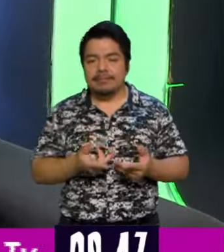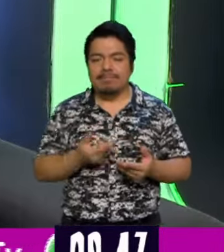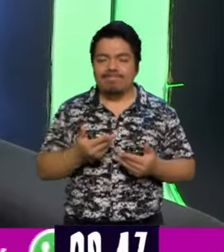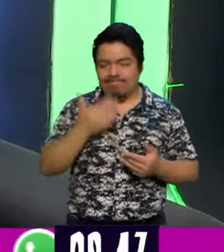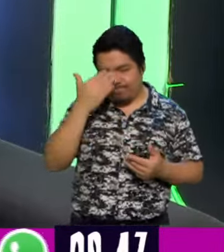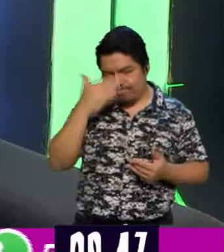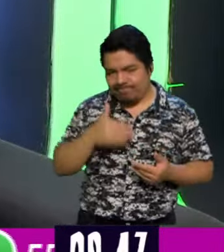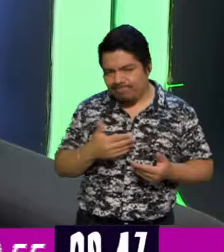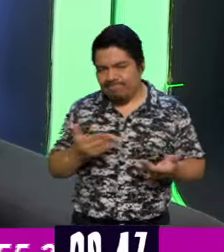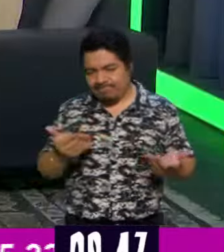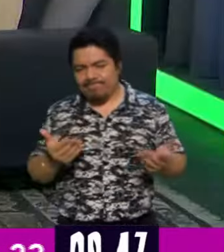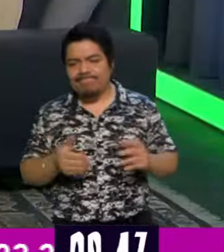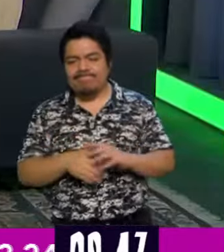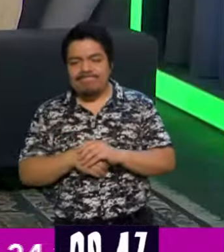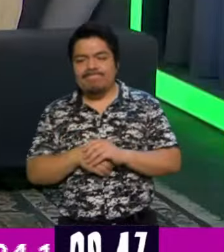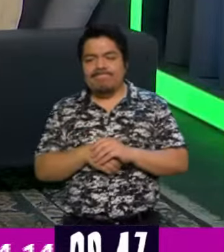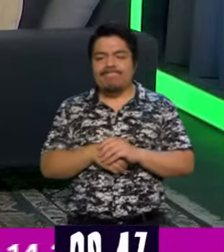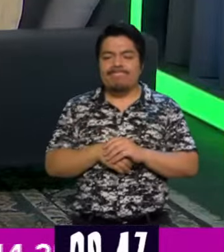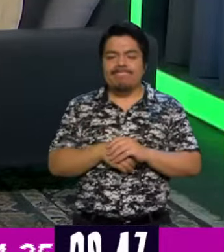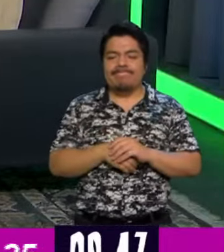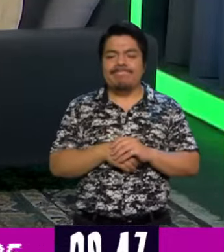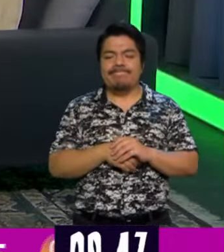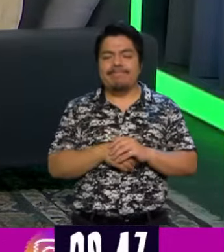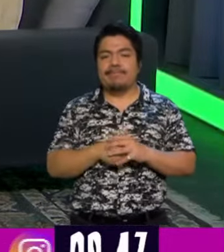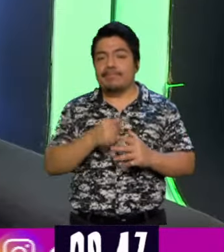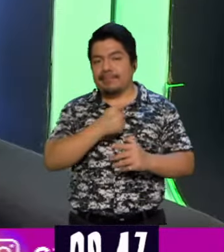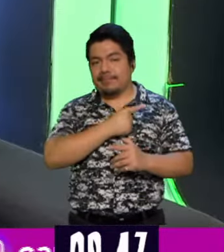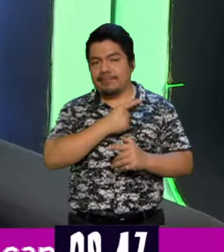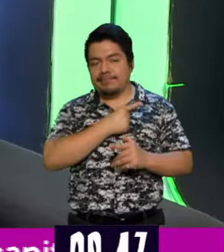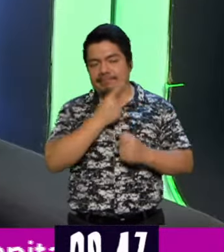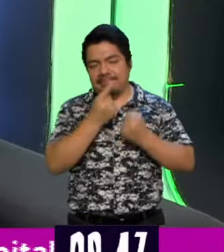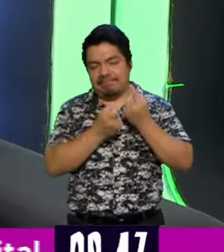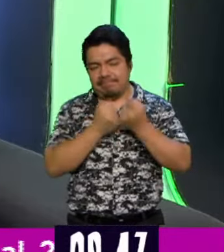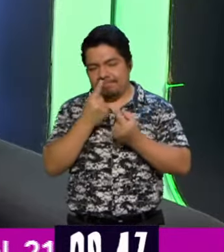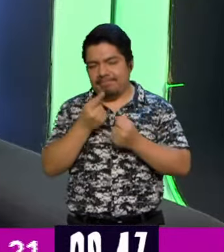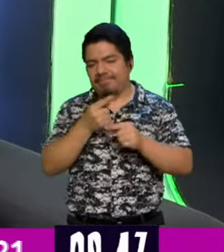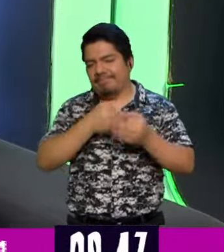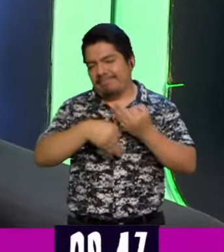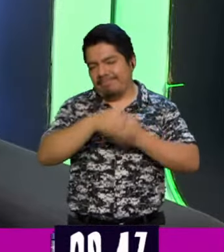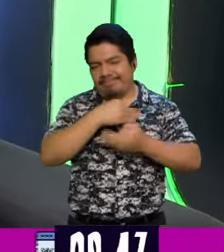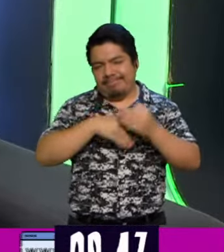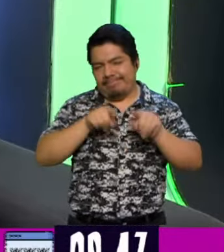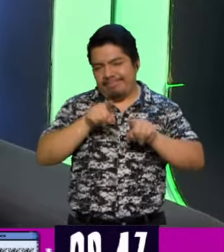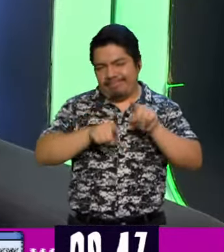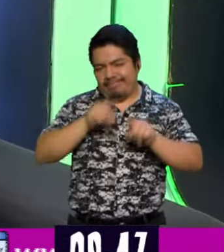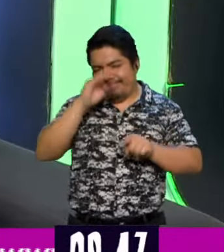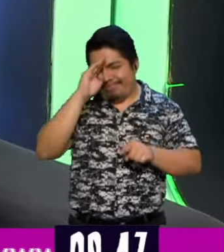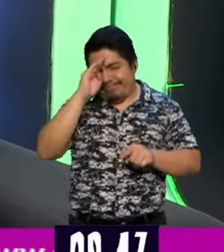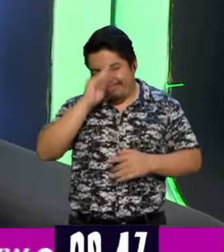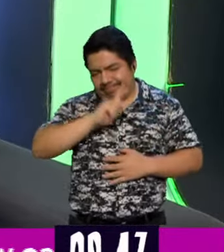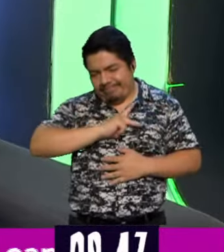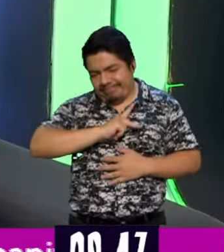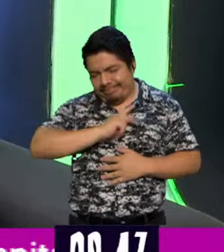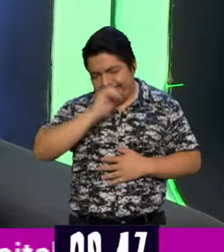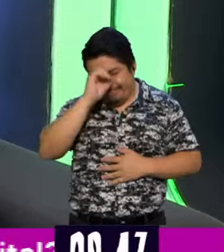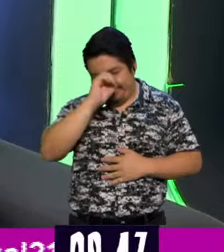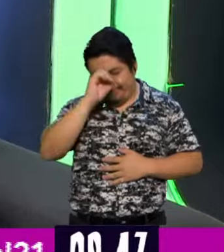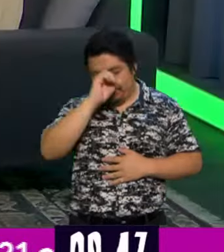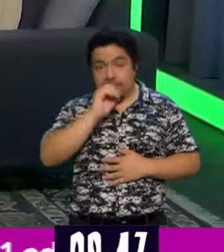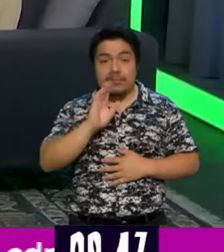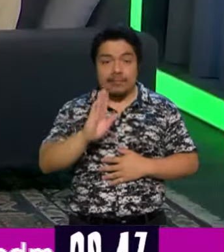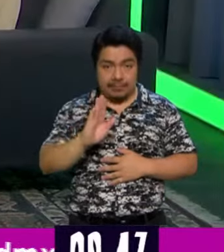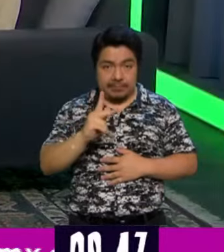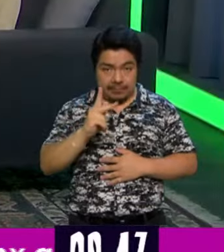ya es una interpretación absolutamente subjetiva, todo es una interpretación subjetiva de mi parte, por supuesto, pero en este